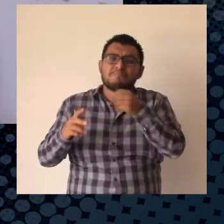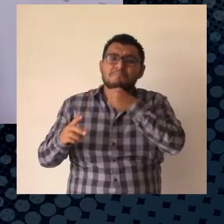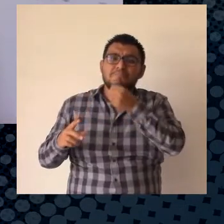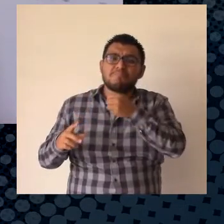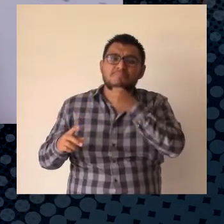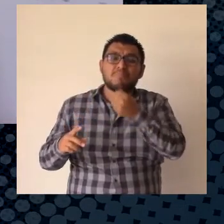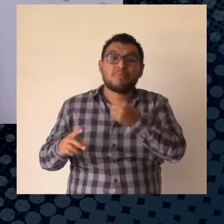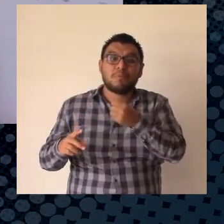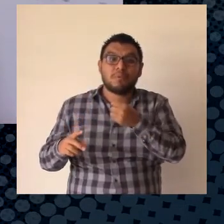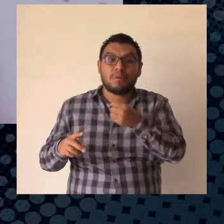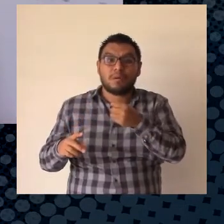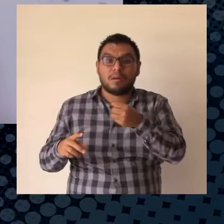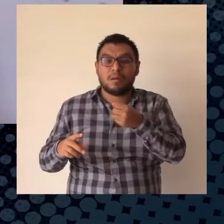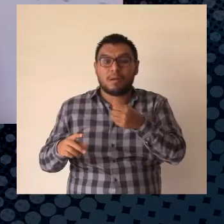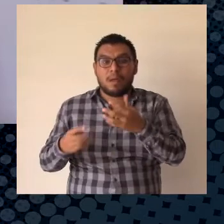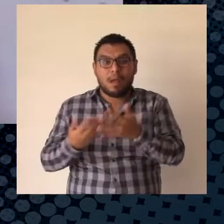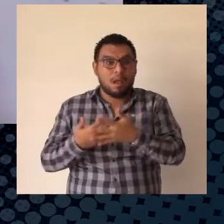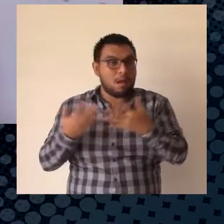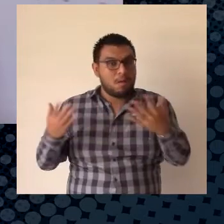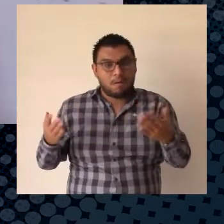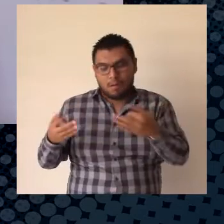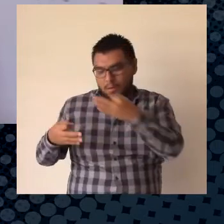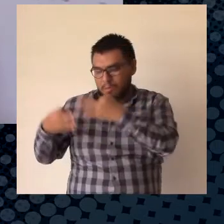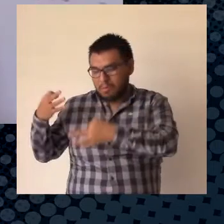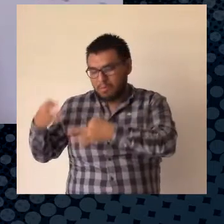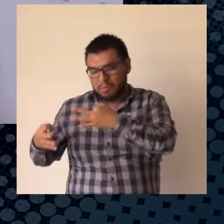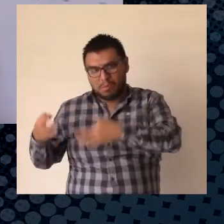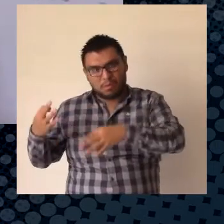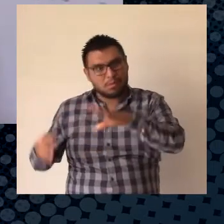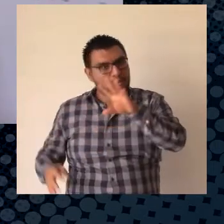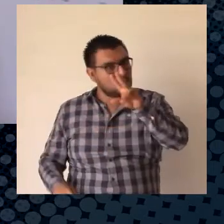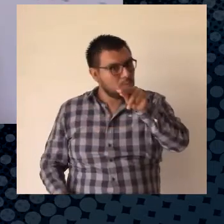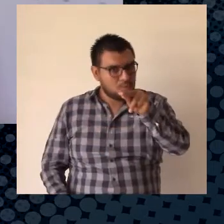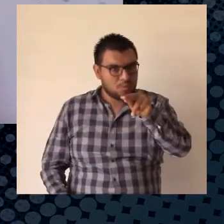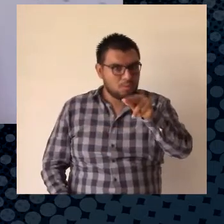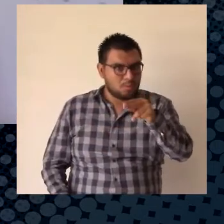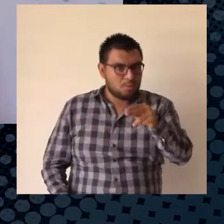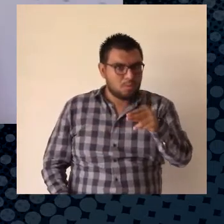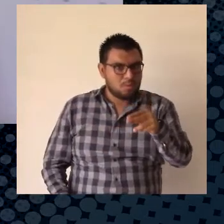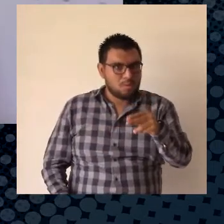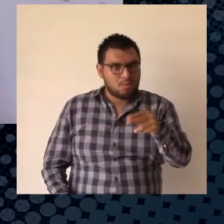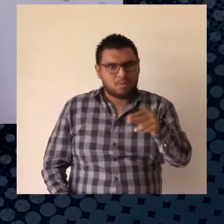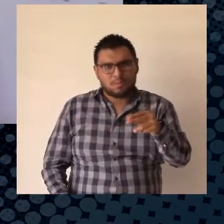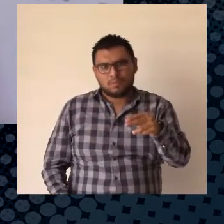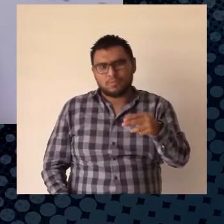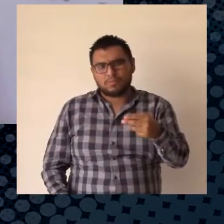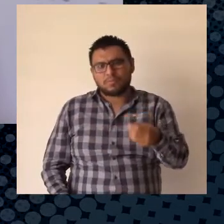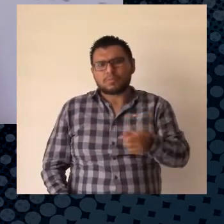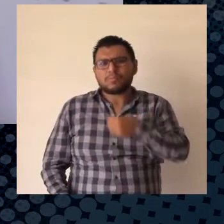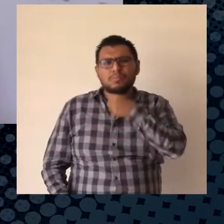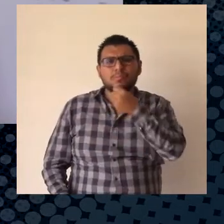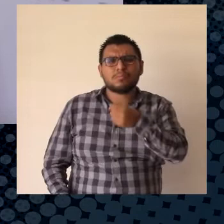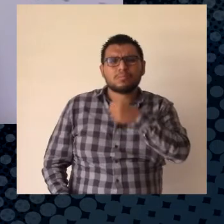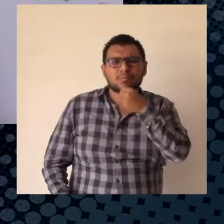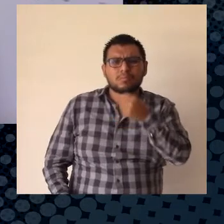no juzgar. En la murmuración también y en el